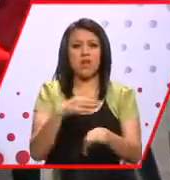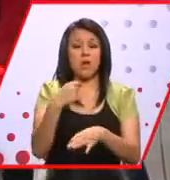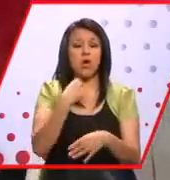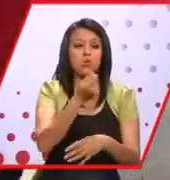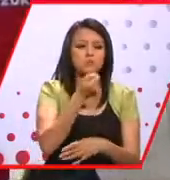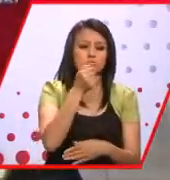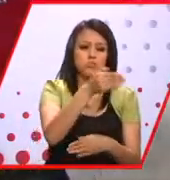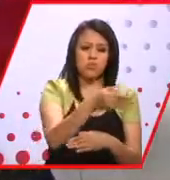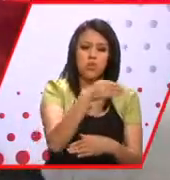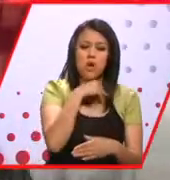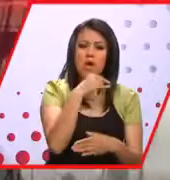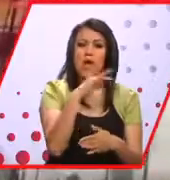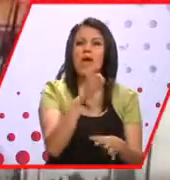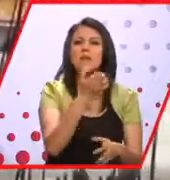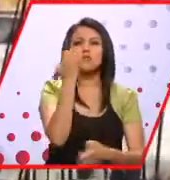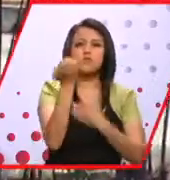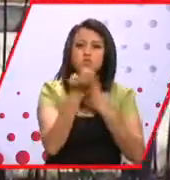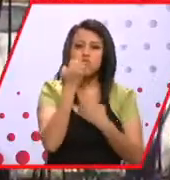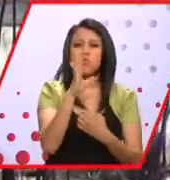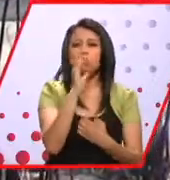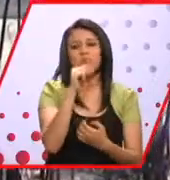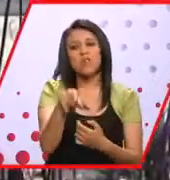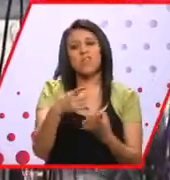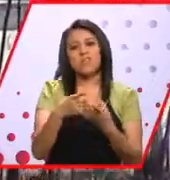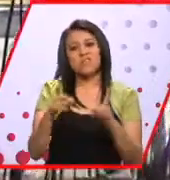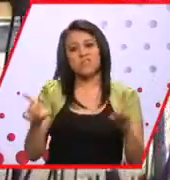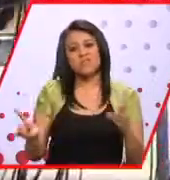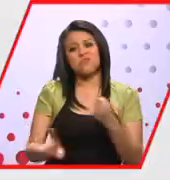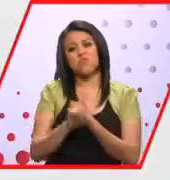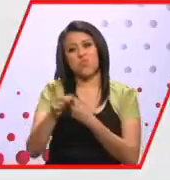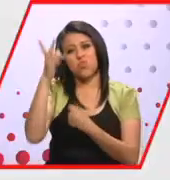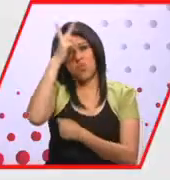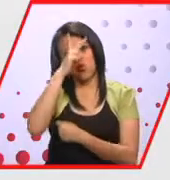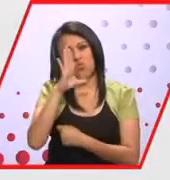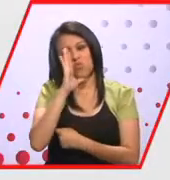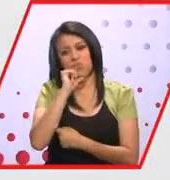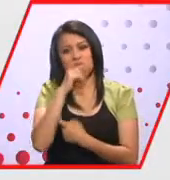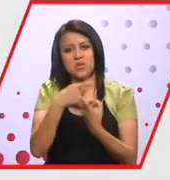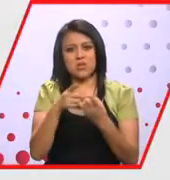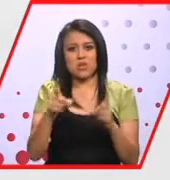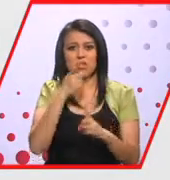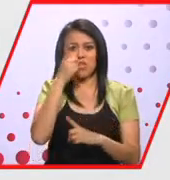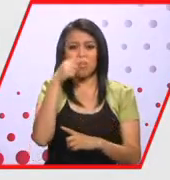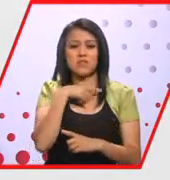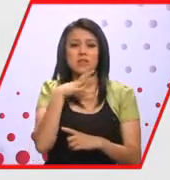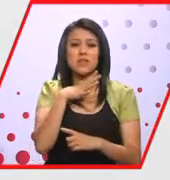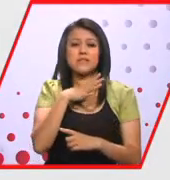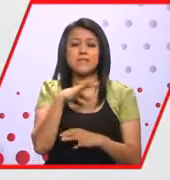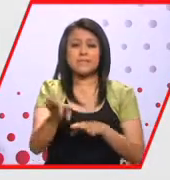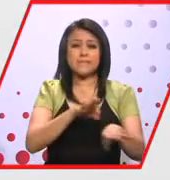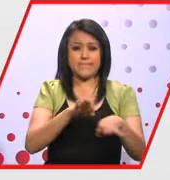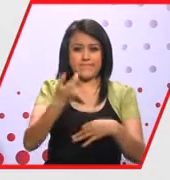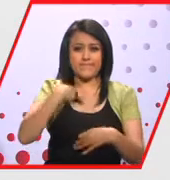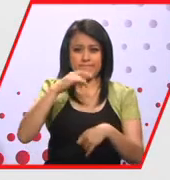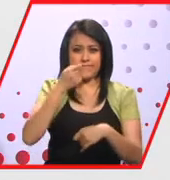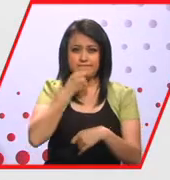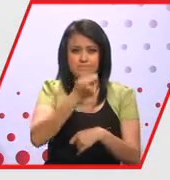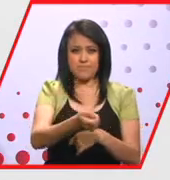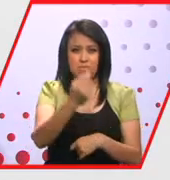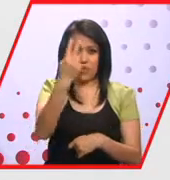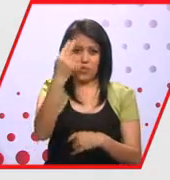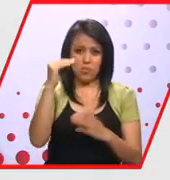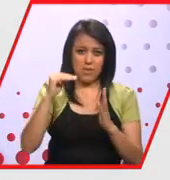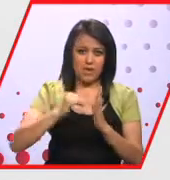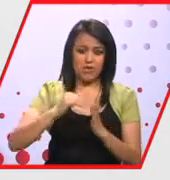de su potencial y dignidad, perjudicando el desarrollo físico y psicológico. De acuerdo al módulo de trabajo infantil, más de 2 millones de niños y